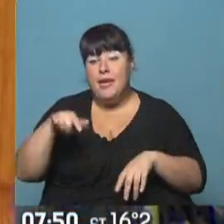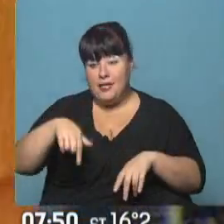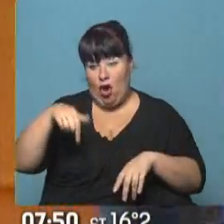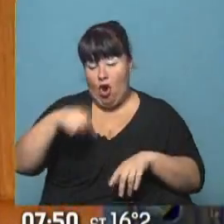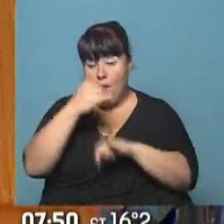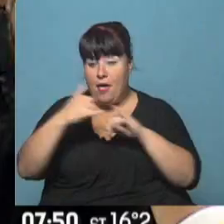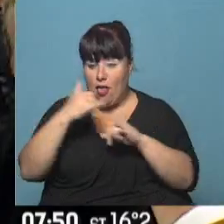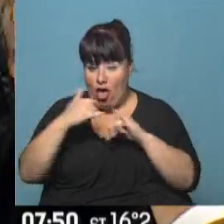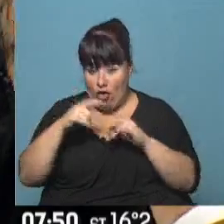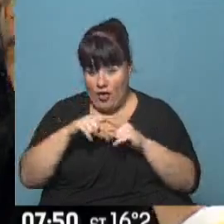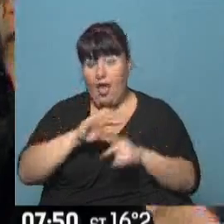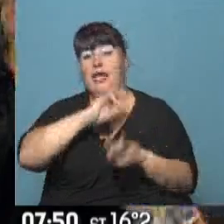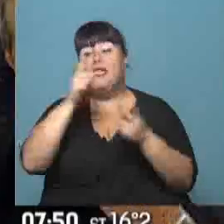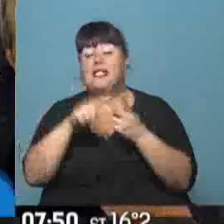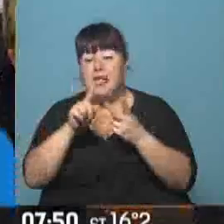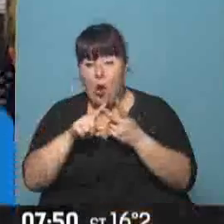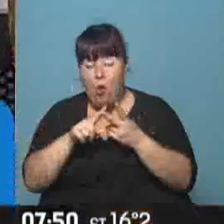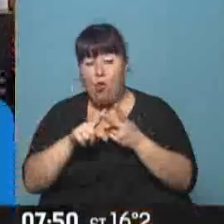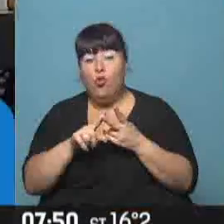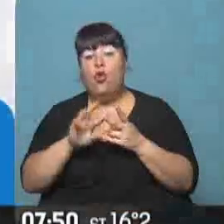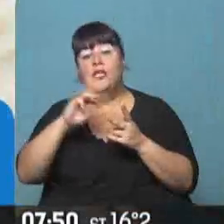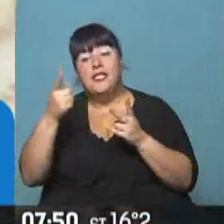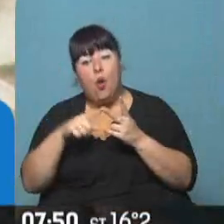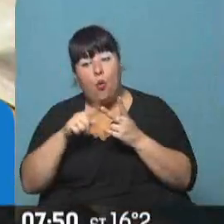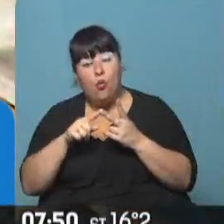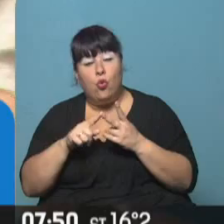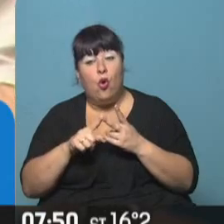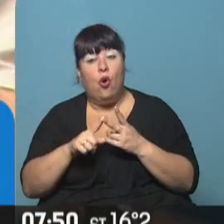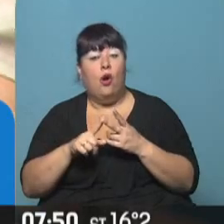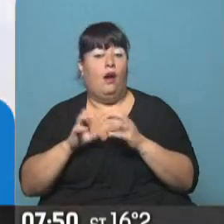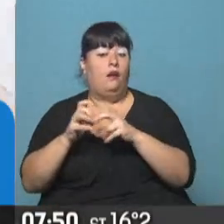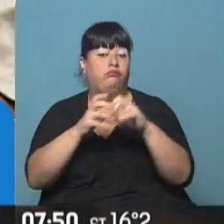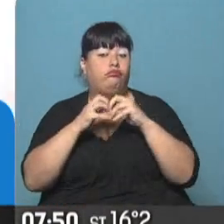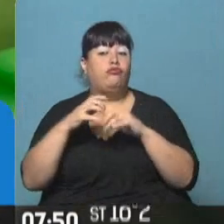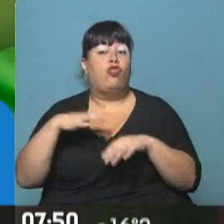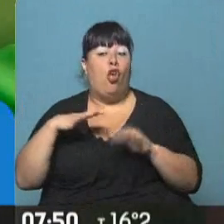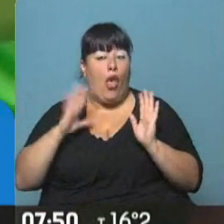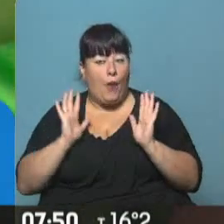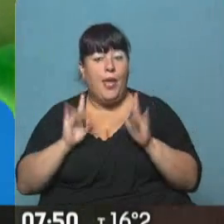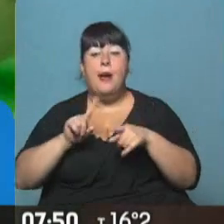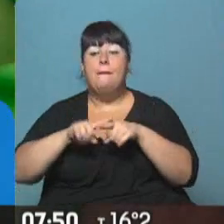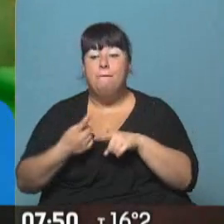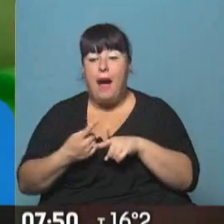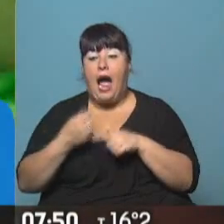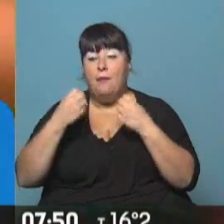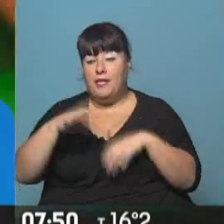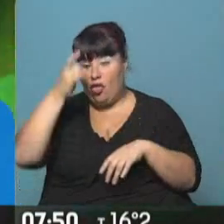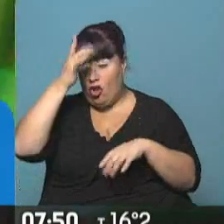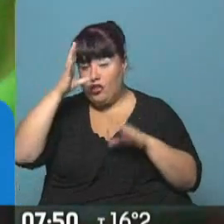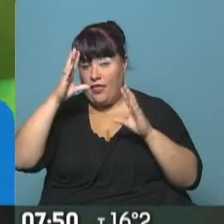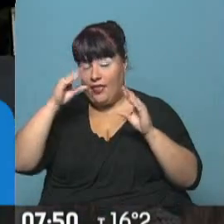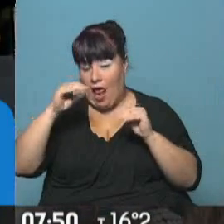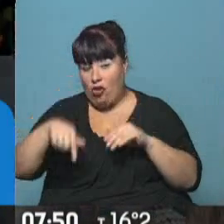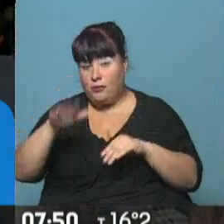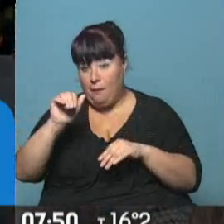este mediodía. La segunda opción, la segunda variante, está en debate todavía. El paro desde el acero de este martes